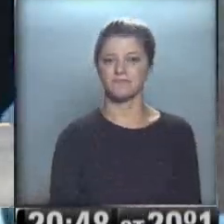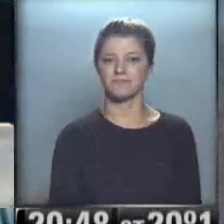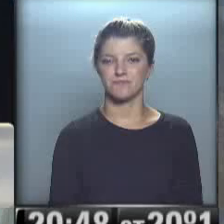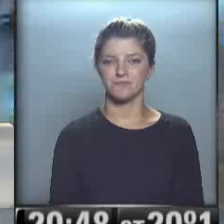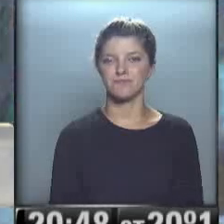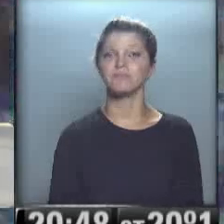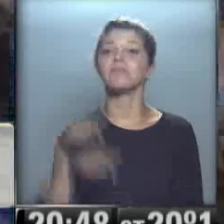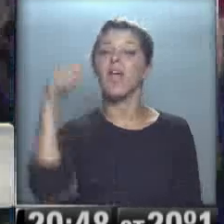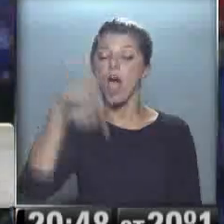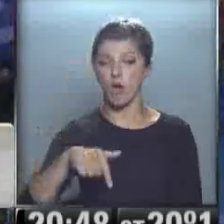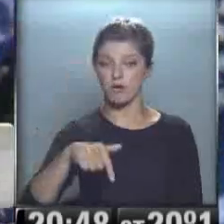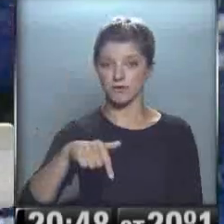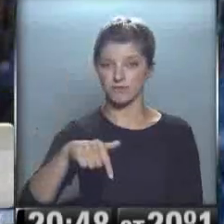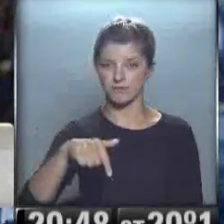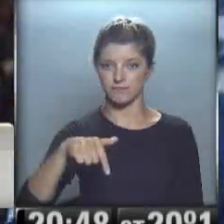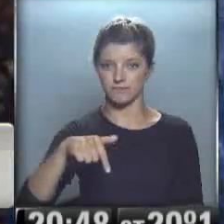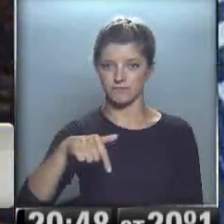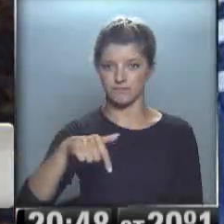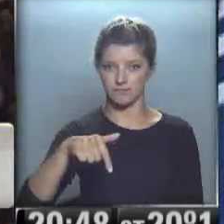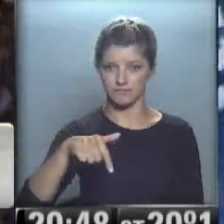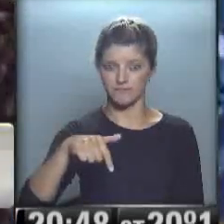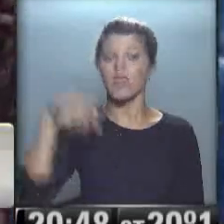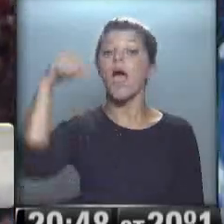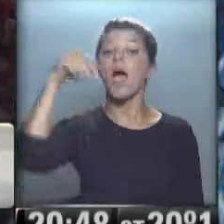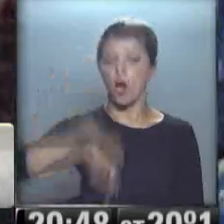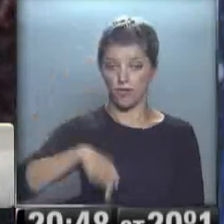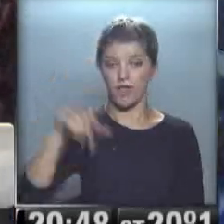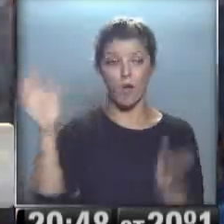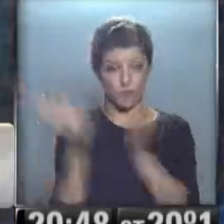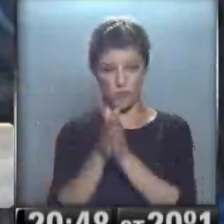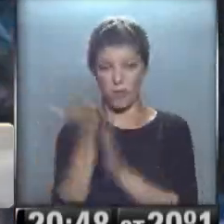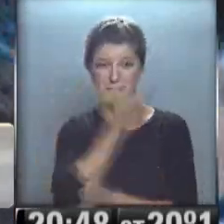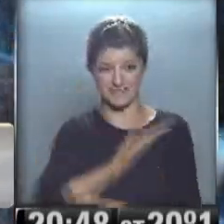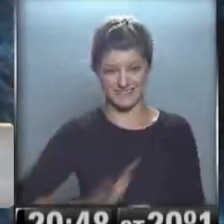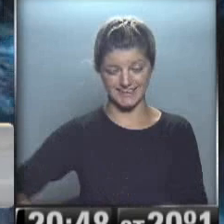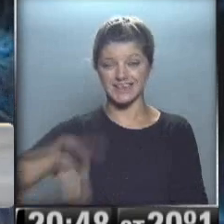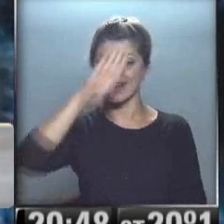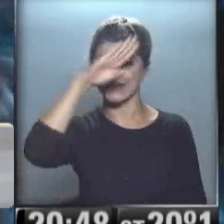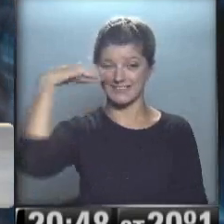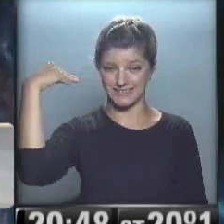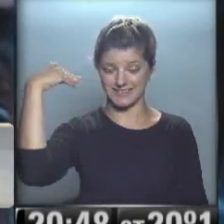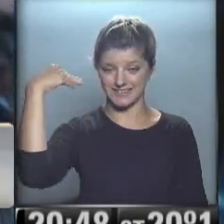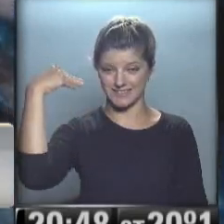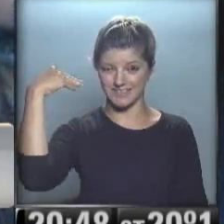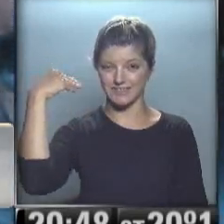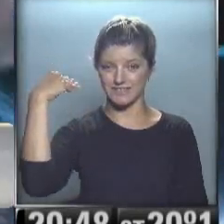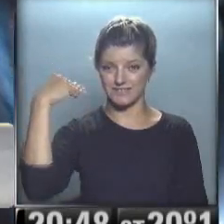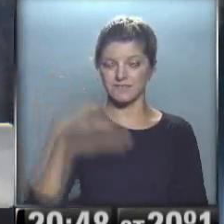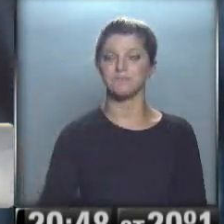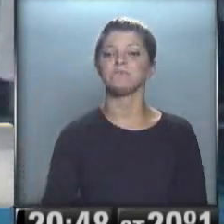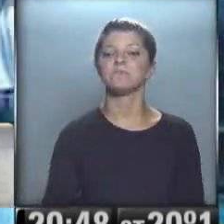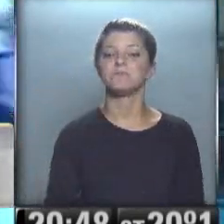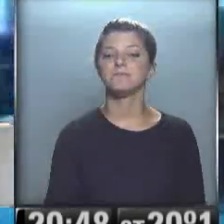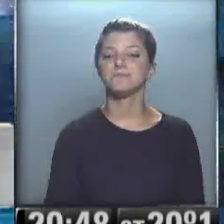Vamos a sonar con nuestra presidenta aquí junto a nosotros, como siempre,